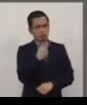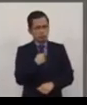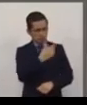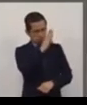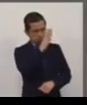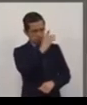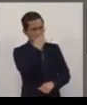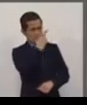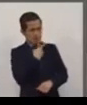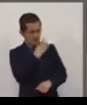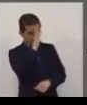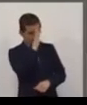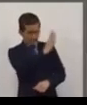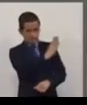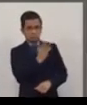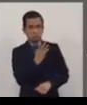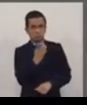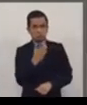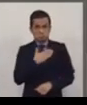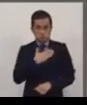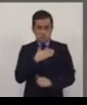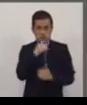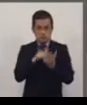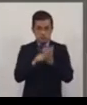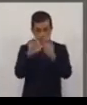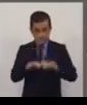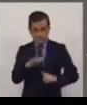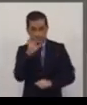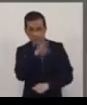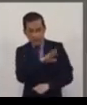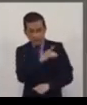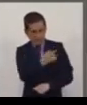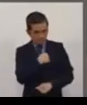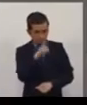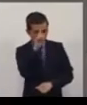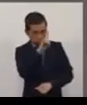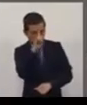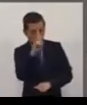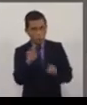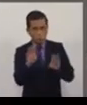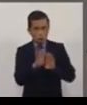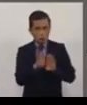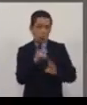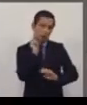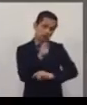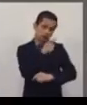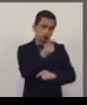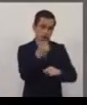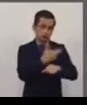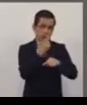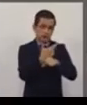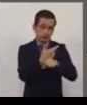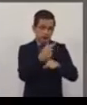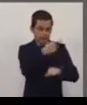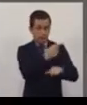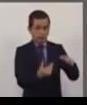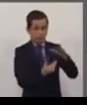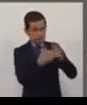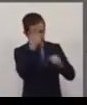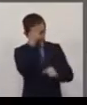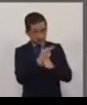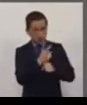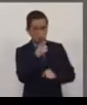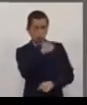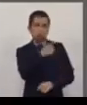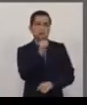amiga, que mi oficio estaba mal dirigido y me hubieras orientado en calidad de secretaria de la mesa directiva y que